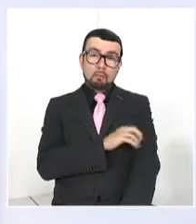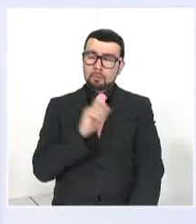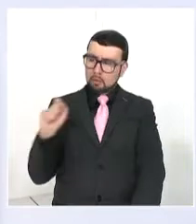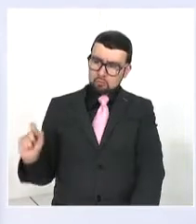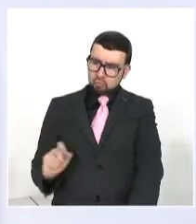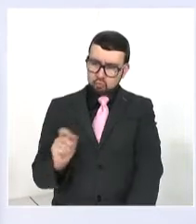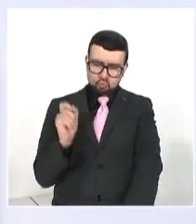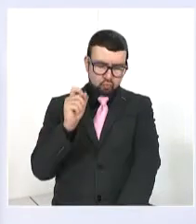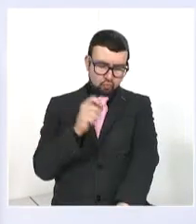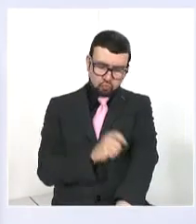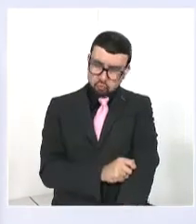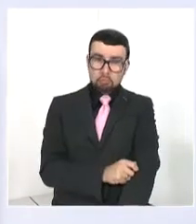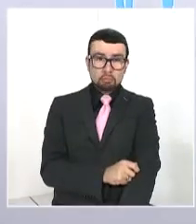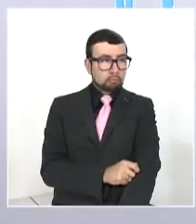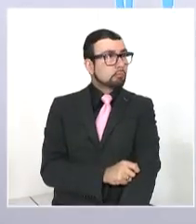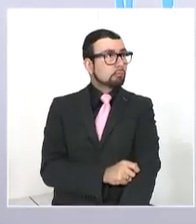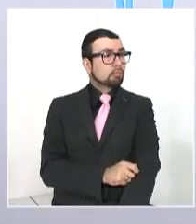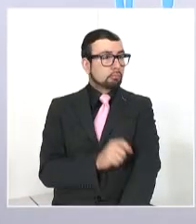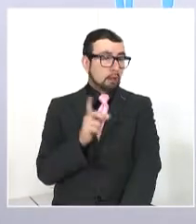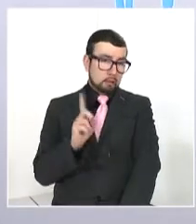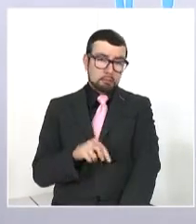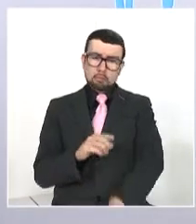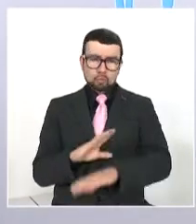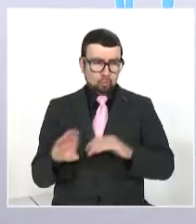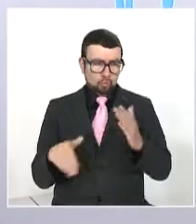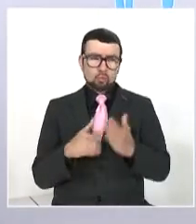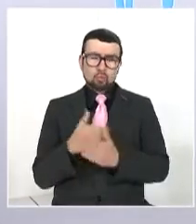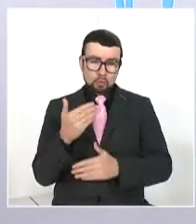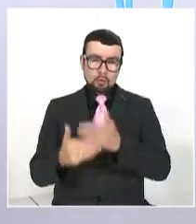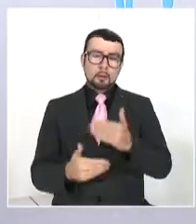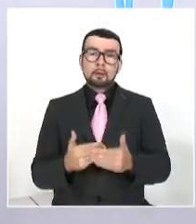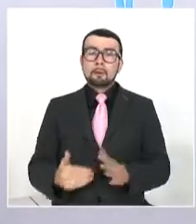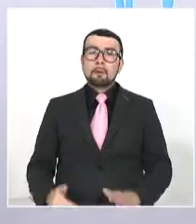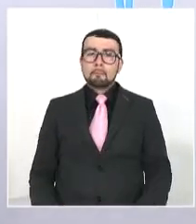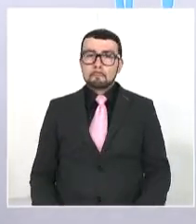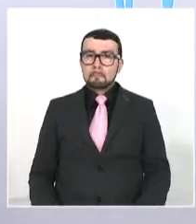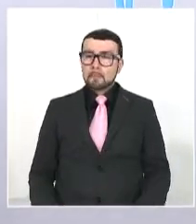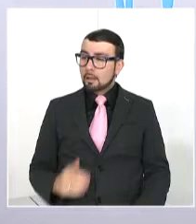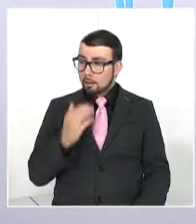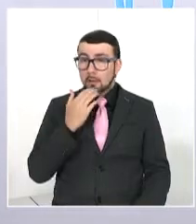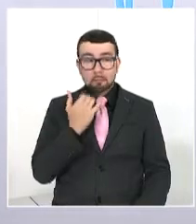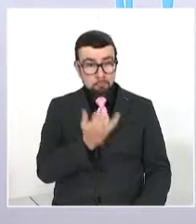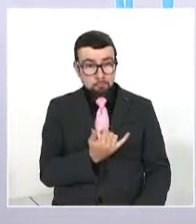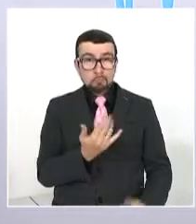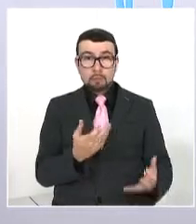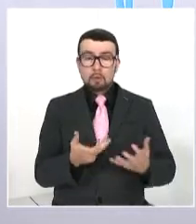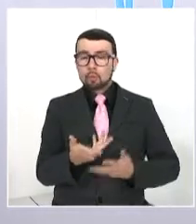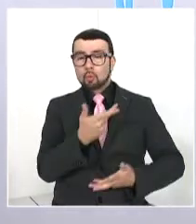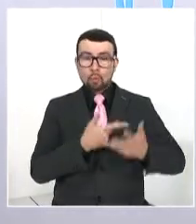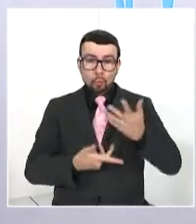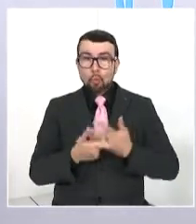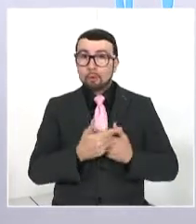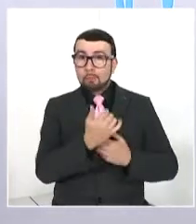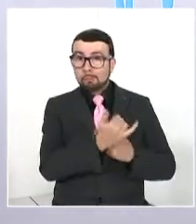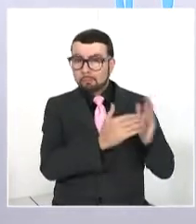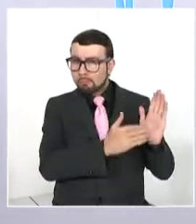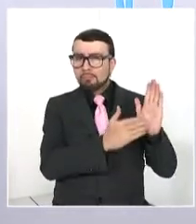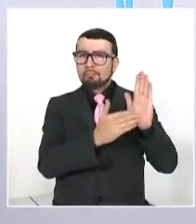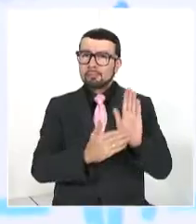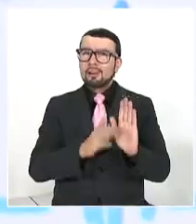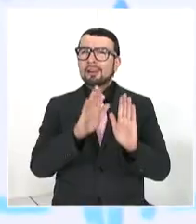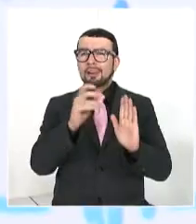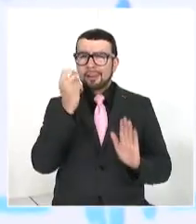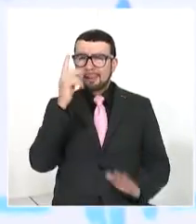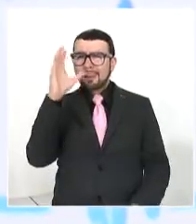abejas. Ah, sí. Todo el tratamiento. Este era un ejemplo que yo quiero compartir con todos ustedes para que ustedes